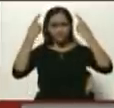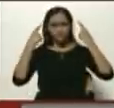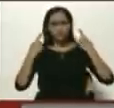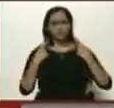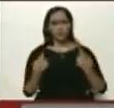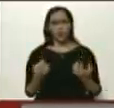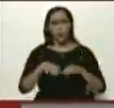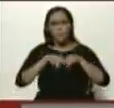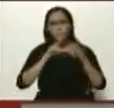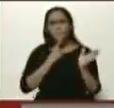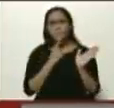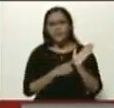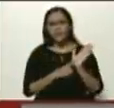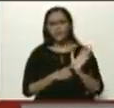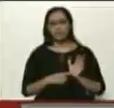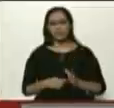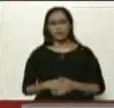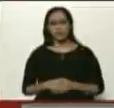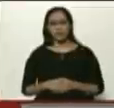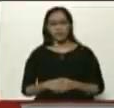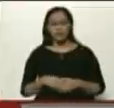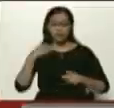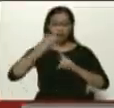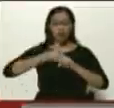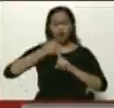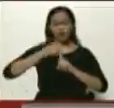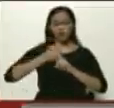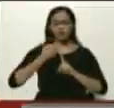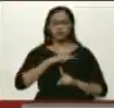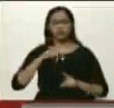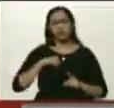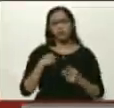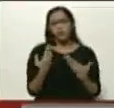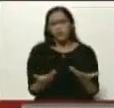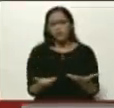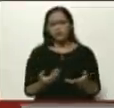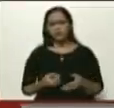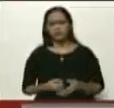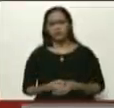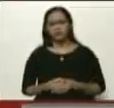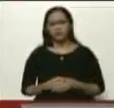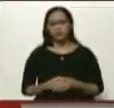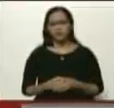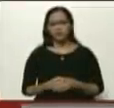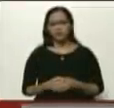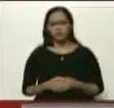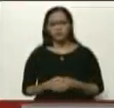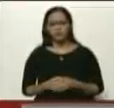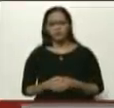clase de la lucha que nosotros estamos dando.